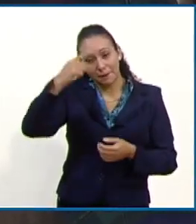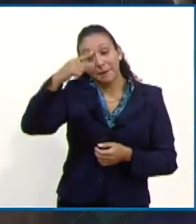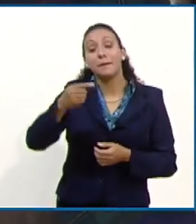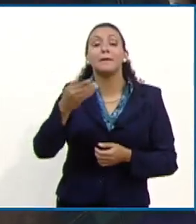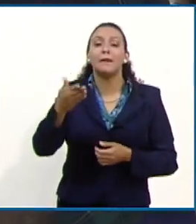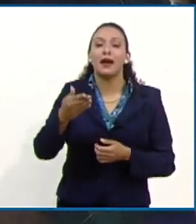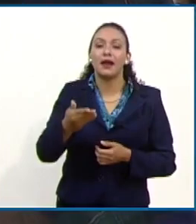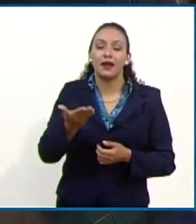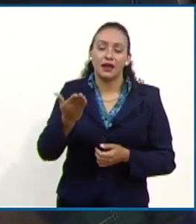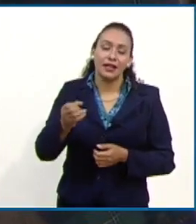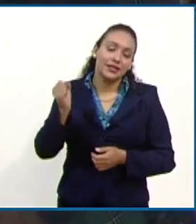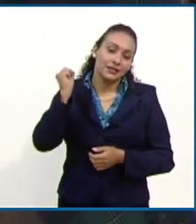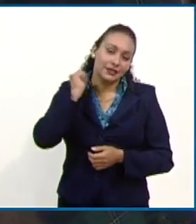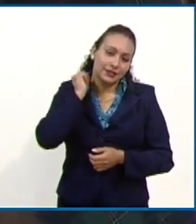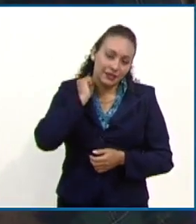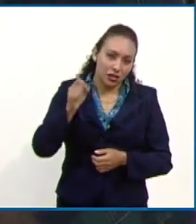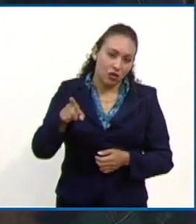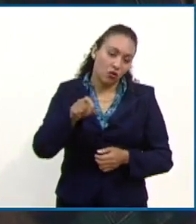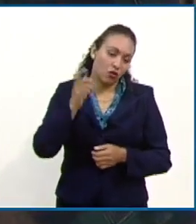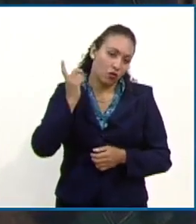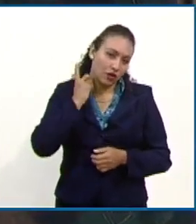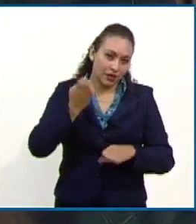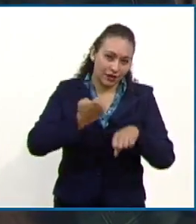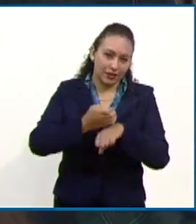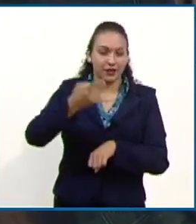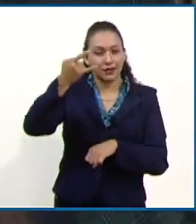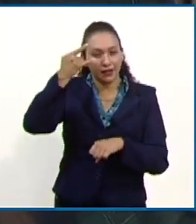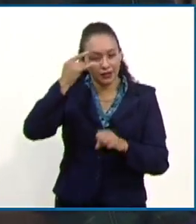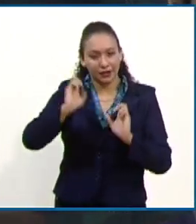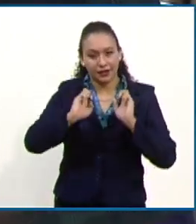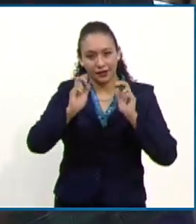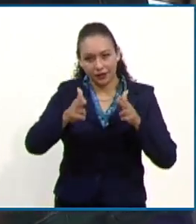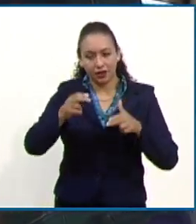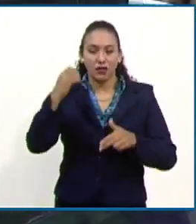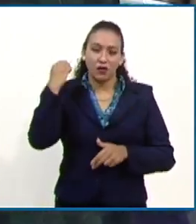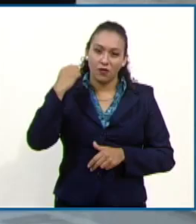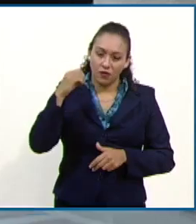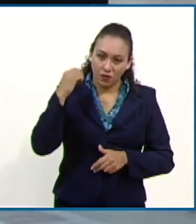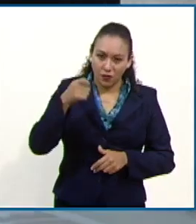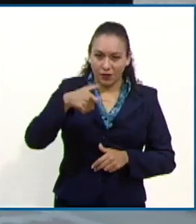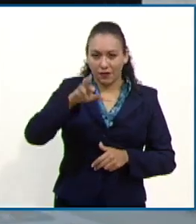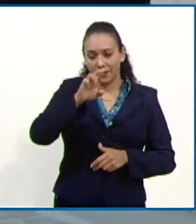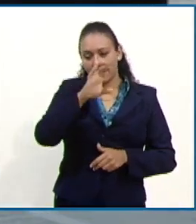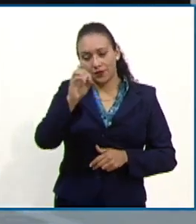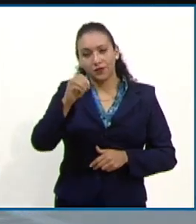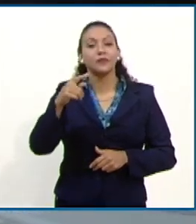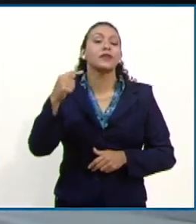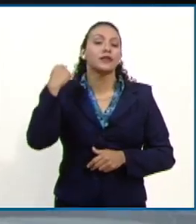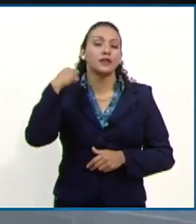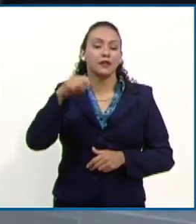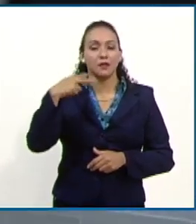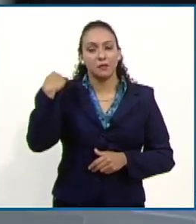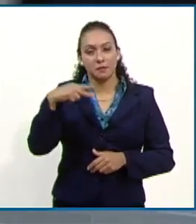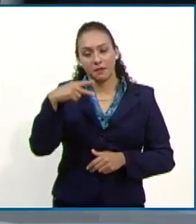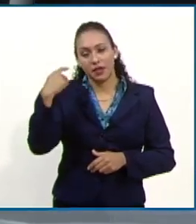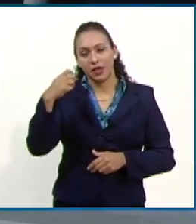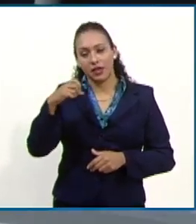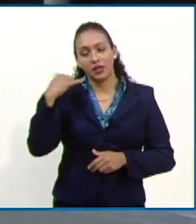y diputaciones federales en los estados de Campeche, Chiapas, Oaxaca, Quintana Roo, Tabasco, Veracruz y